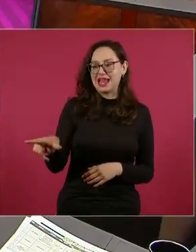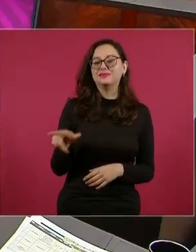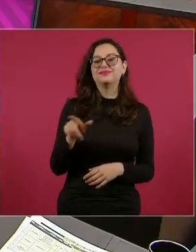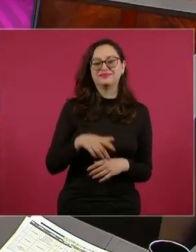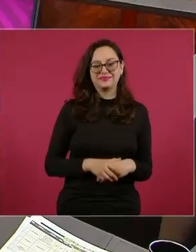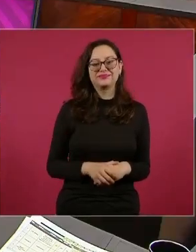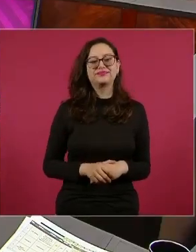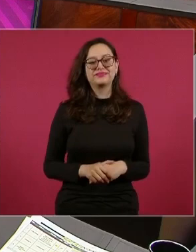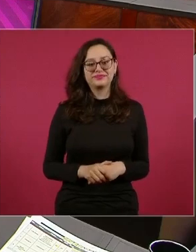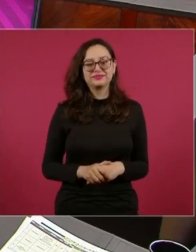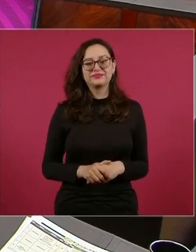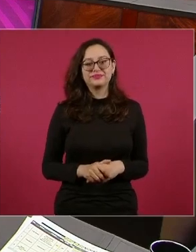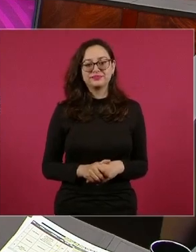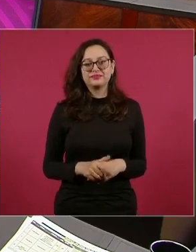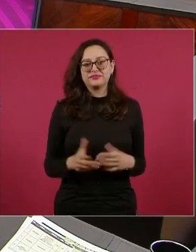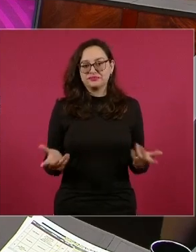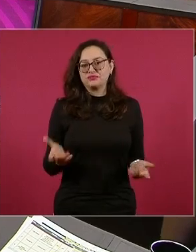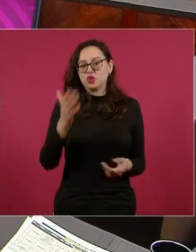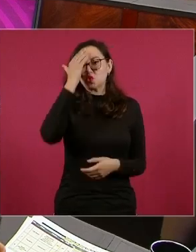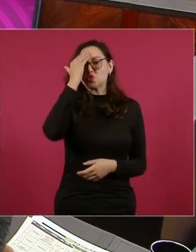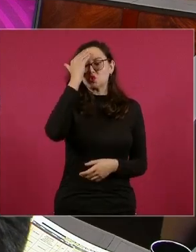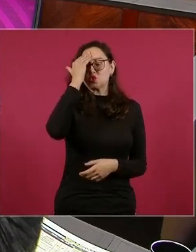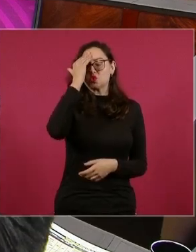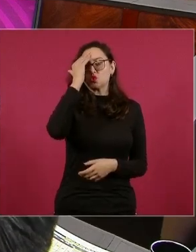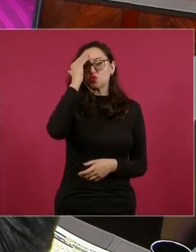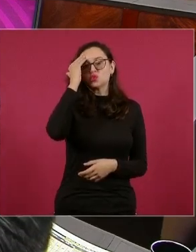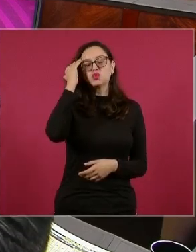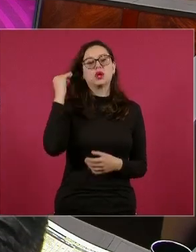Sí. Y a todos ellos,